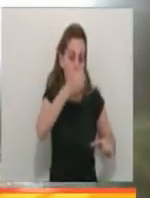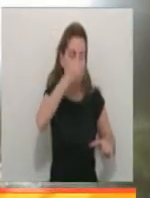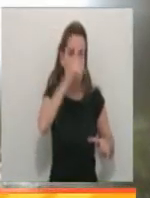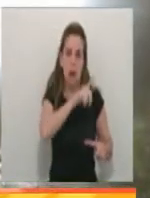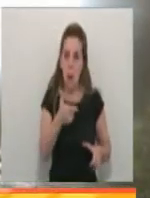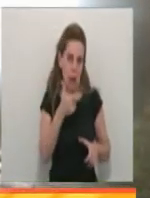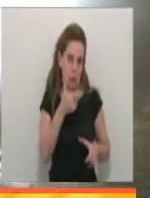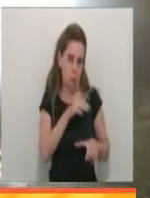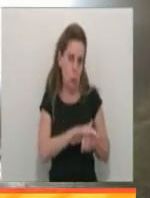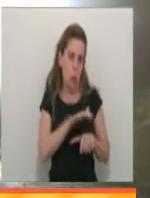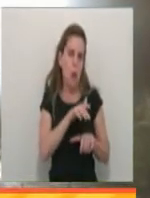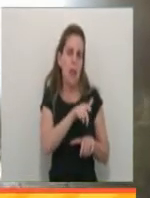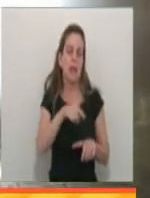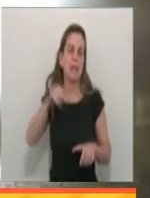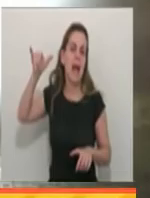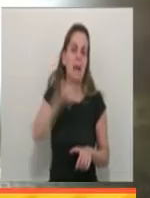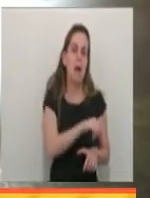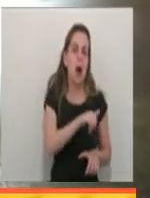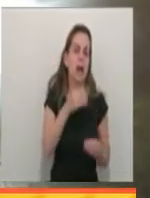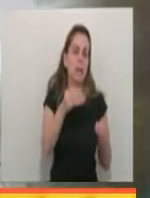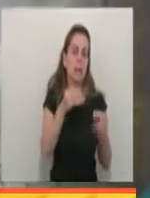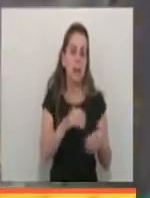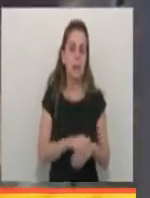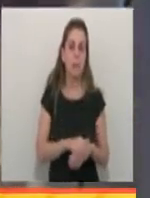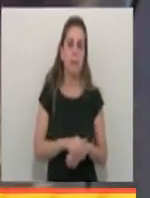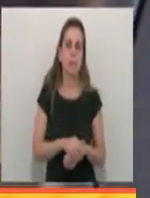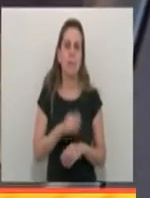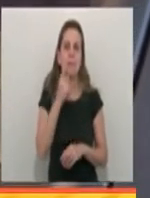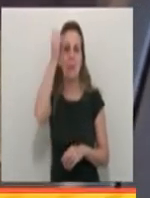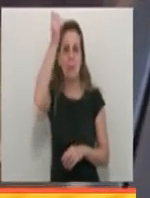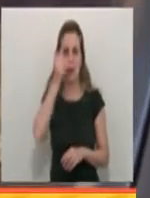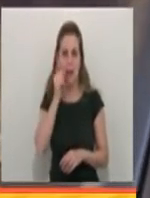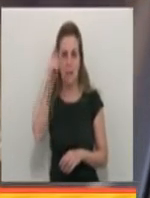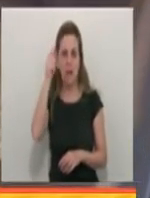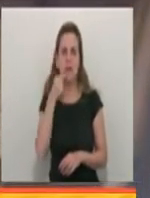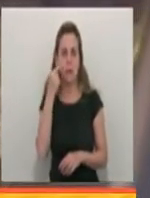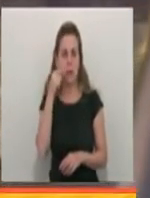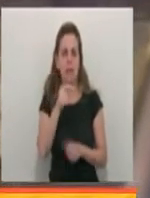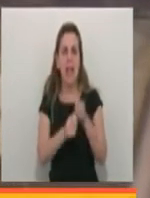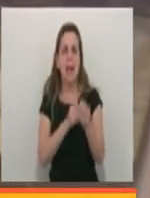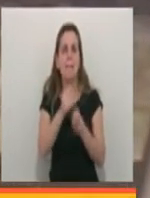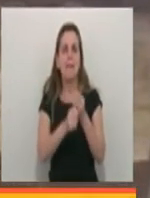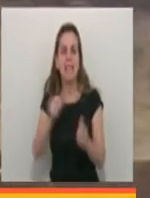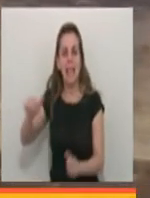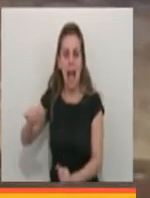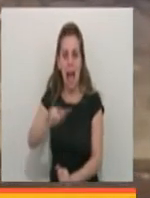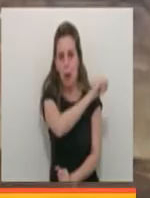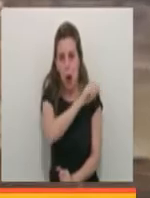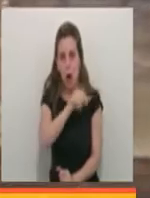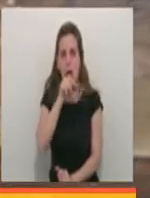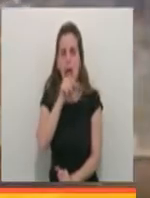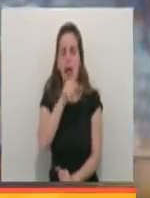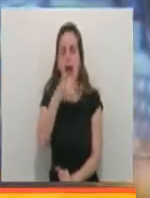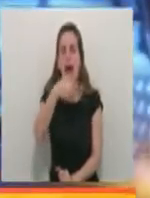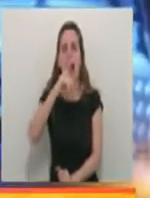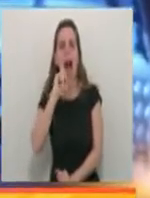que la empresa Lamia es una empresa boliviana. No sé, La página de internet es .be, me parece, de